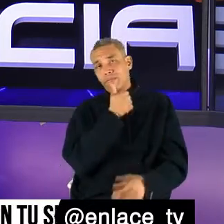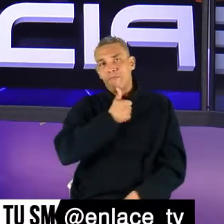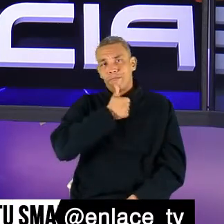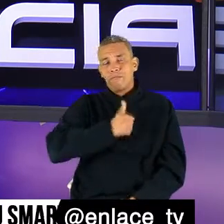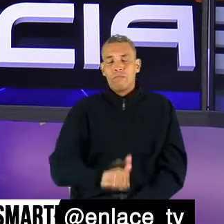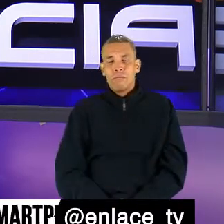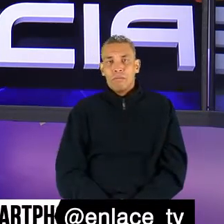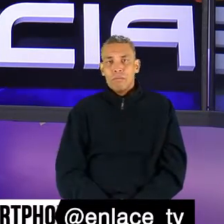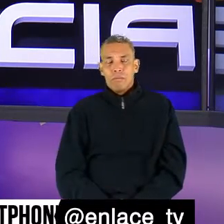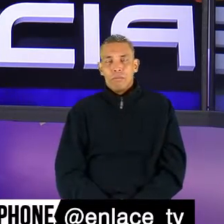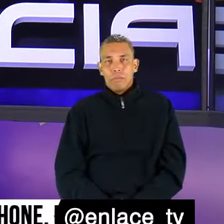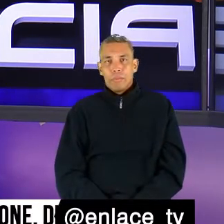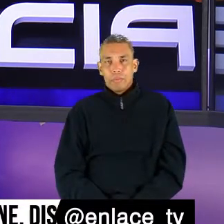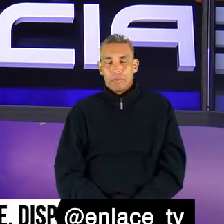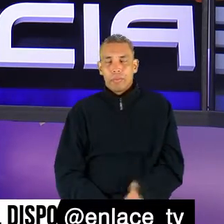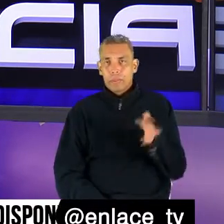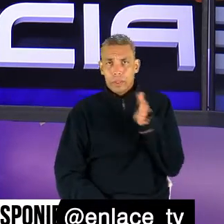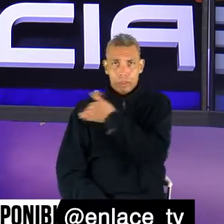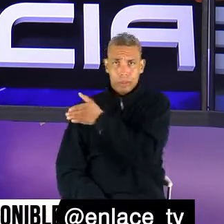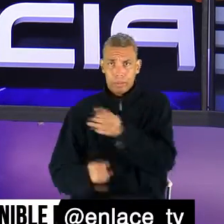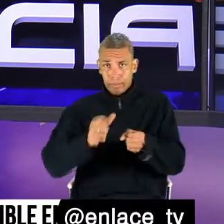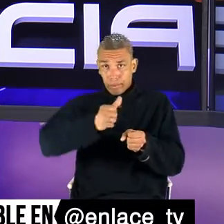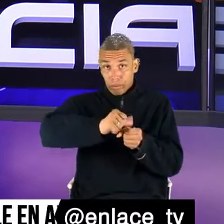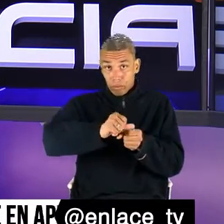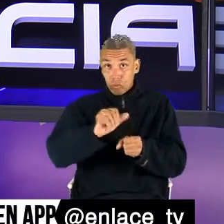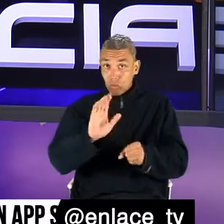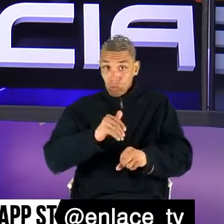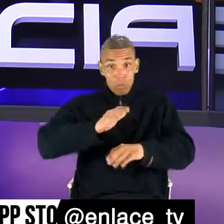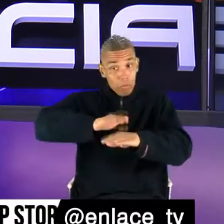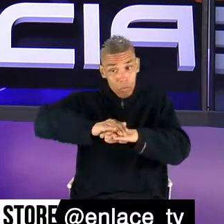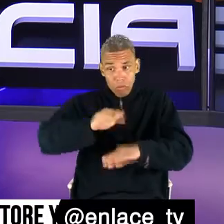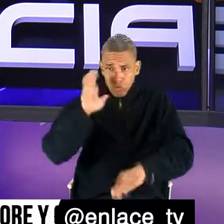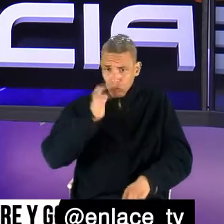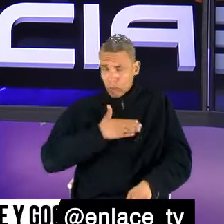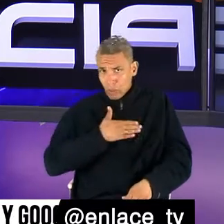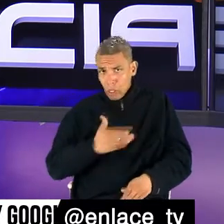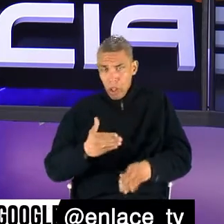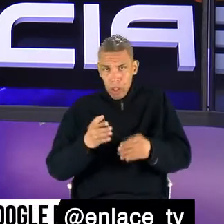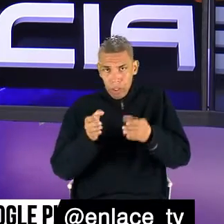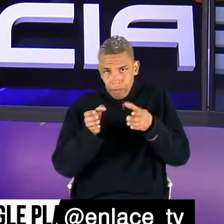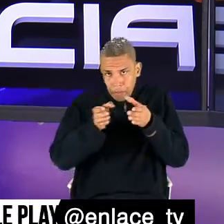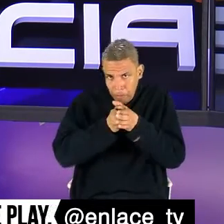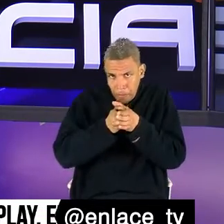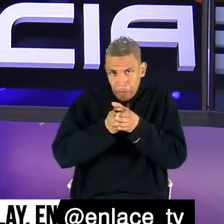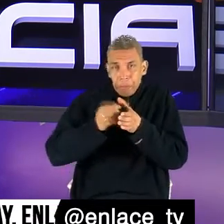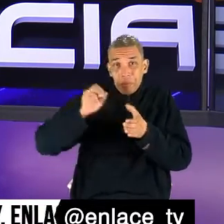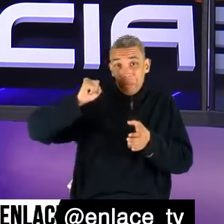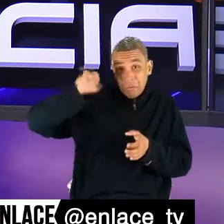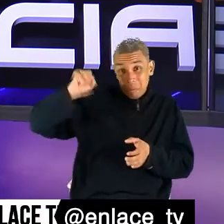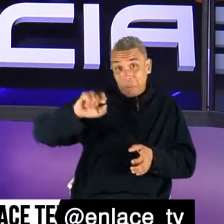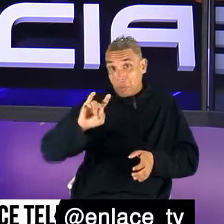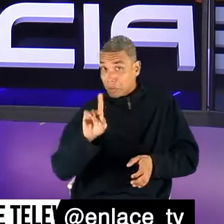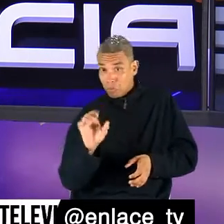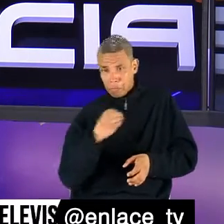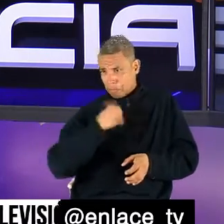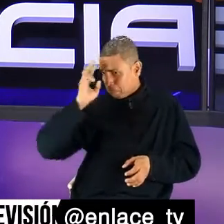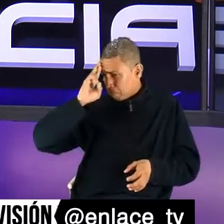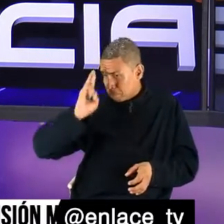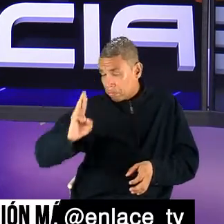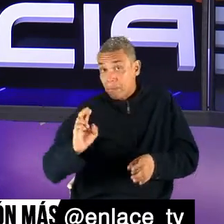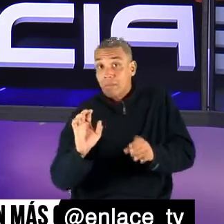Ecopetrol afirma que respeta el derecho de asociación y la libertad sindical, pero de igual forma expresa que debe garantizar la seguridad a